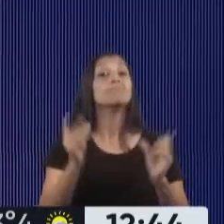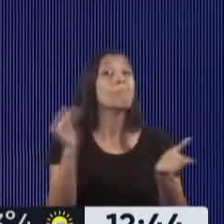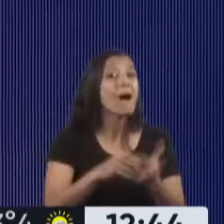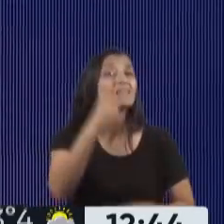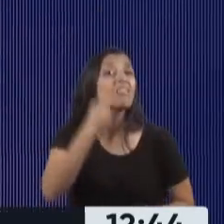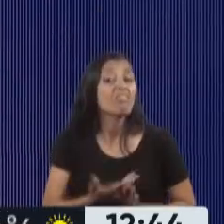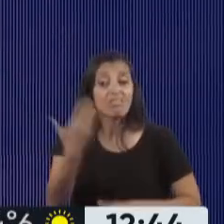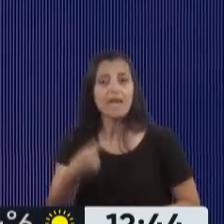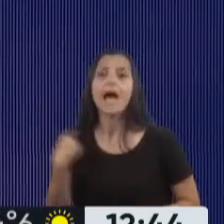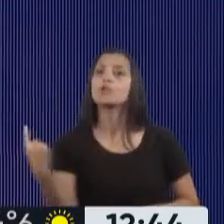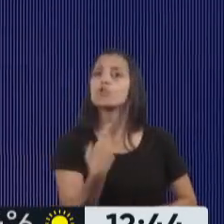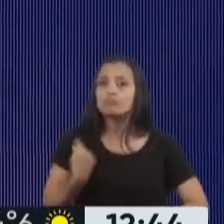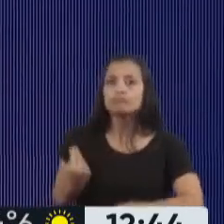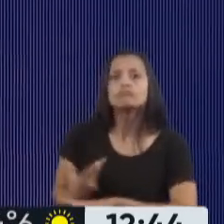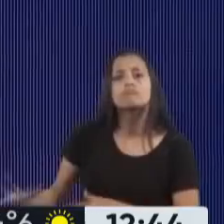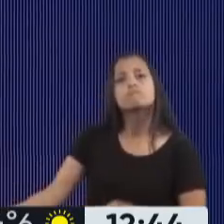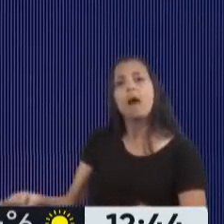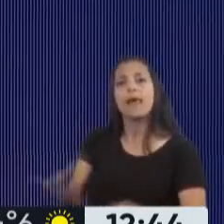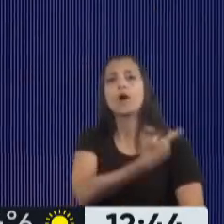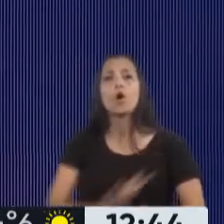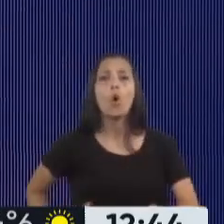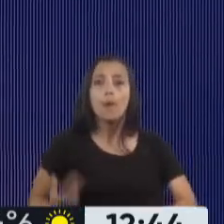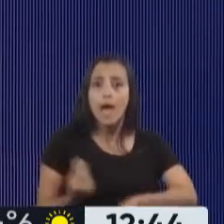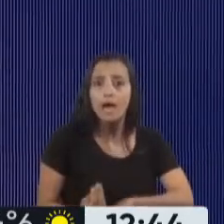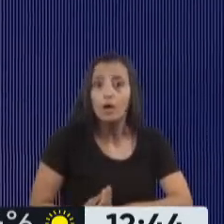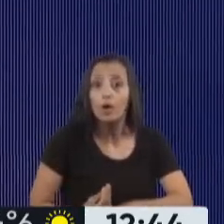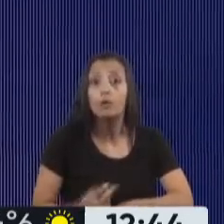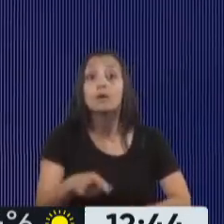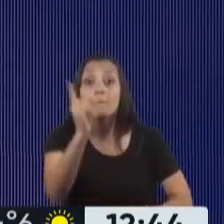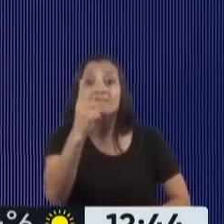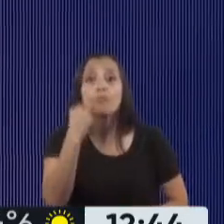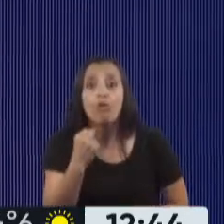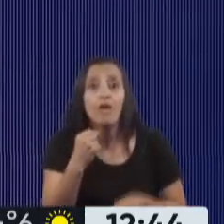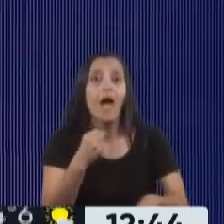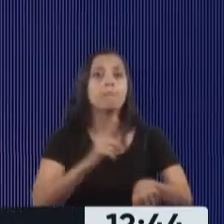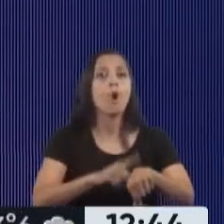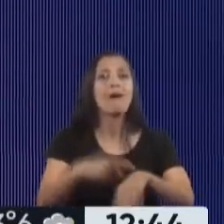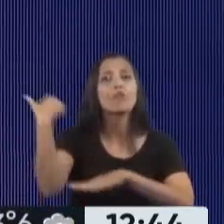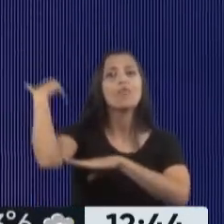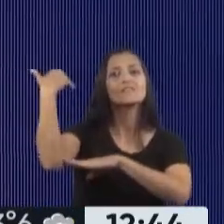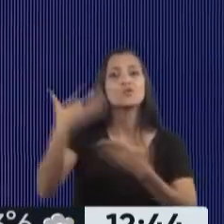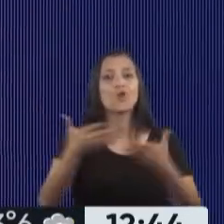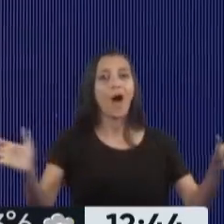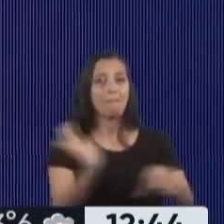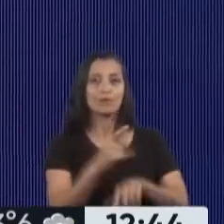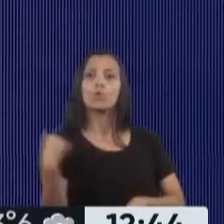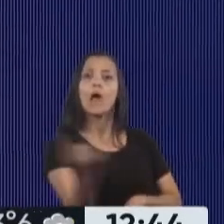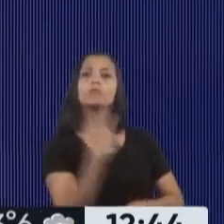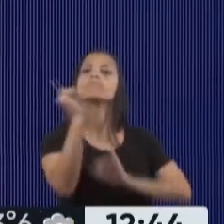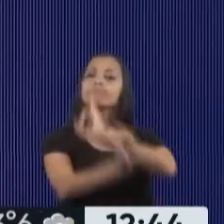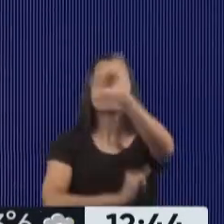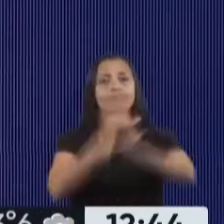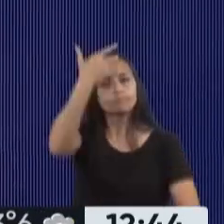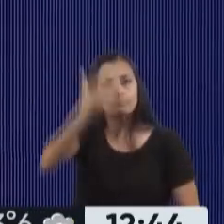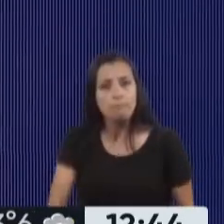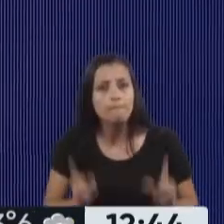que nos hicimos cargo de la administración, en ese discurso de apertura justamente expliqué